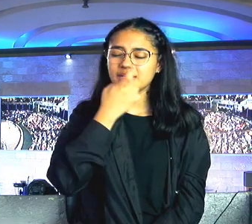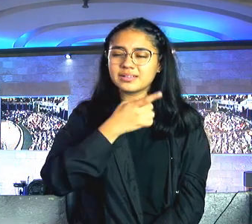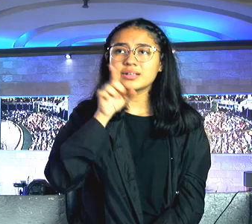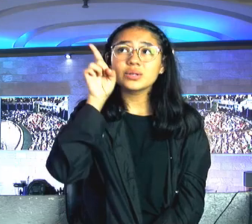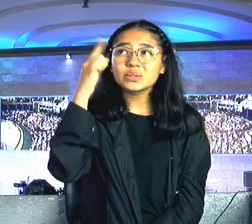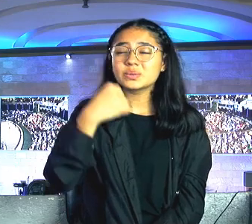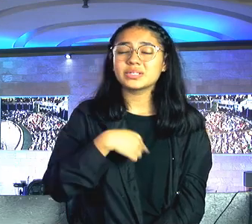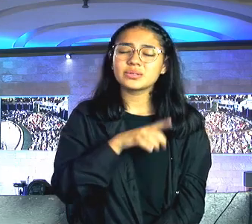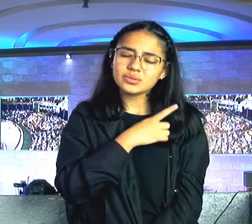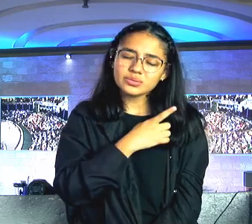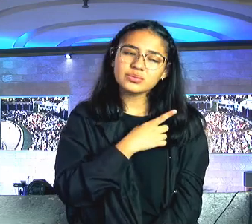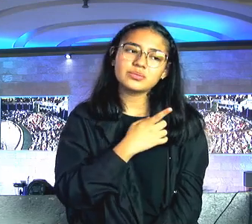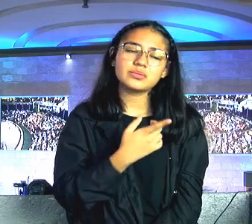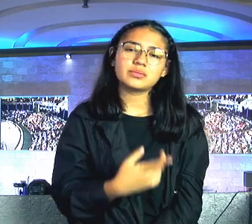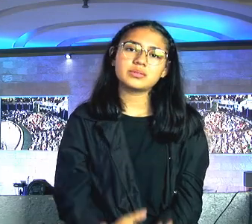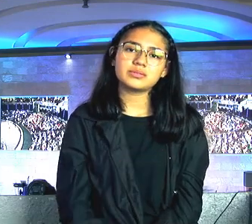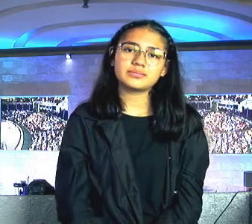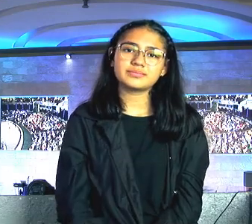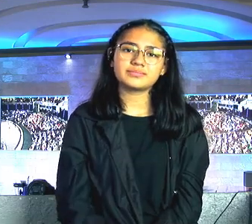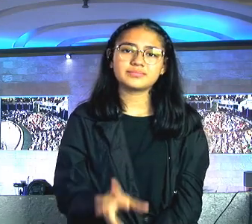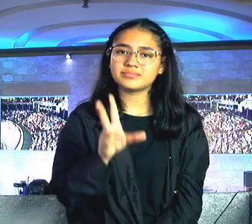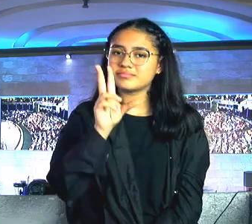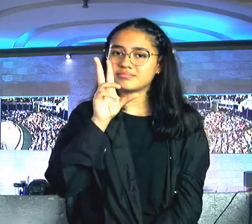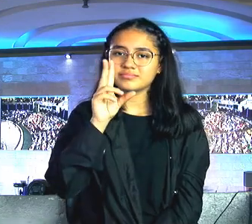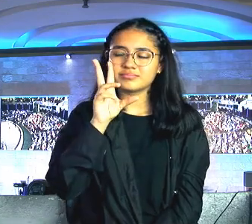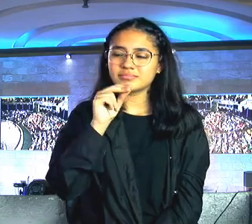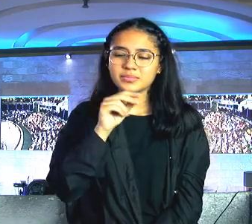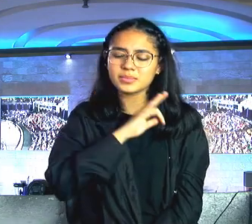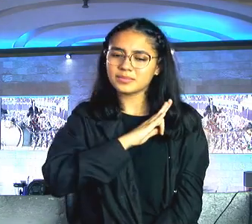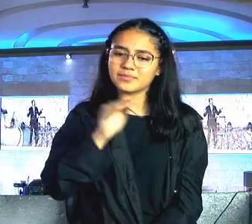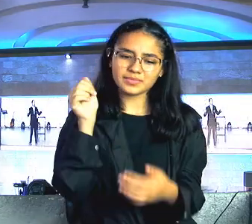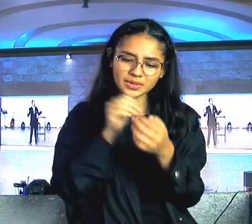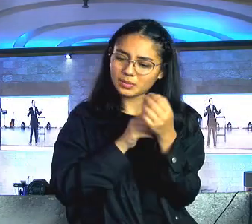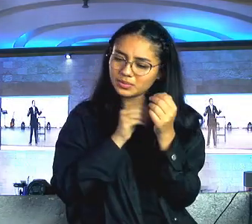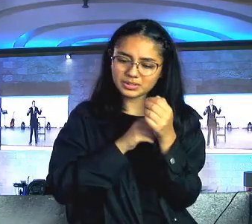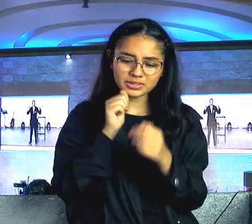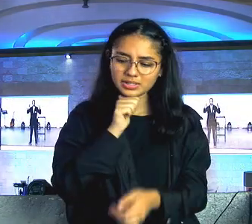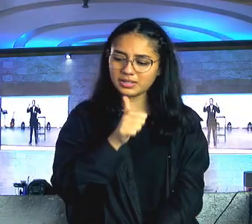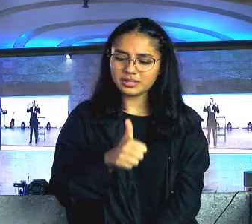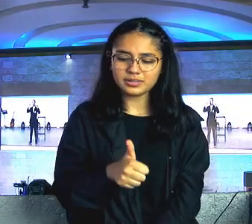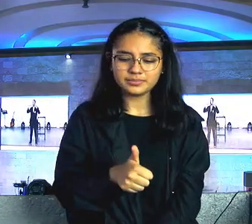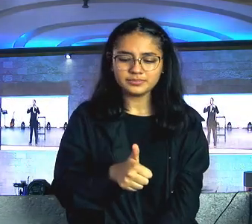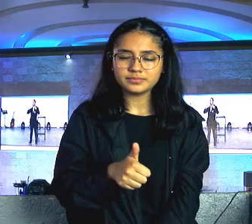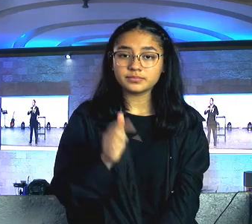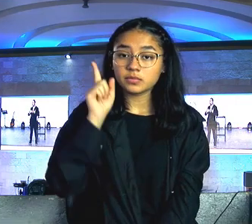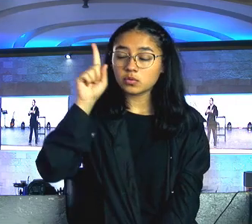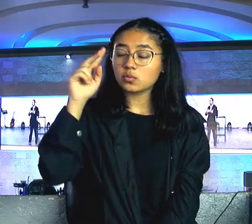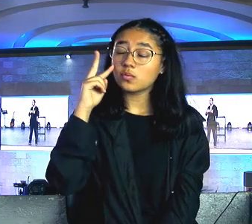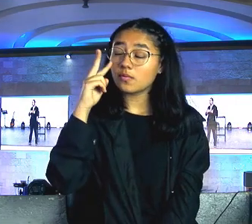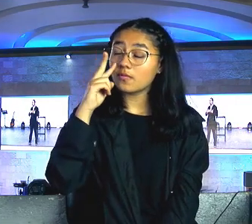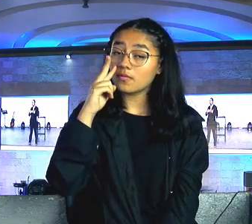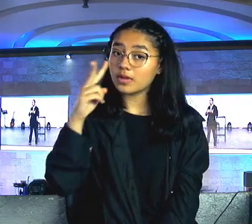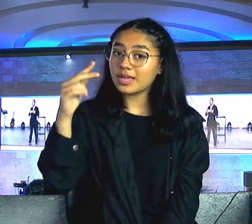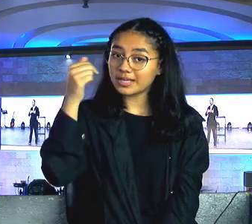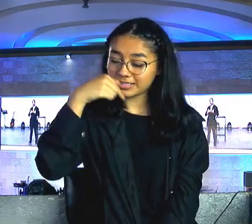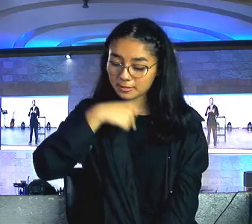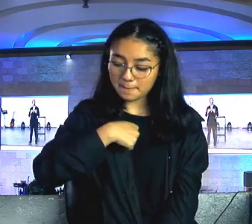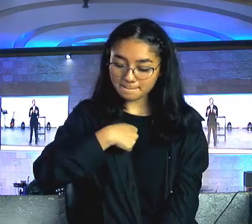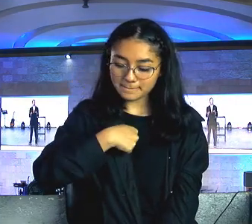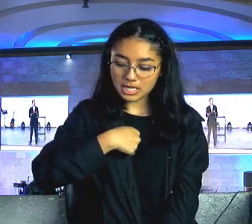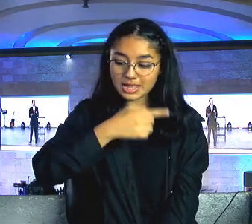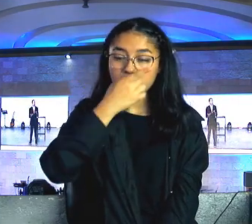solos y no tengo nada que esconder, y lo que tú veas en mí,